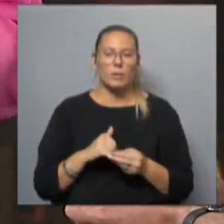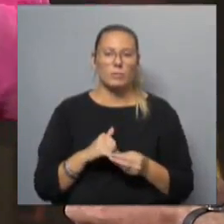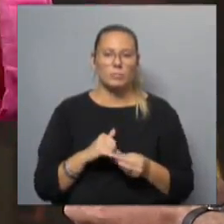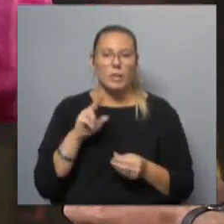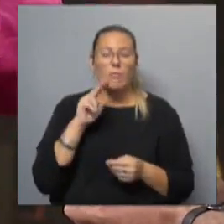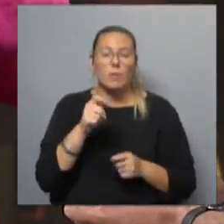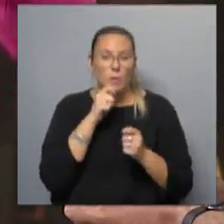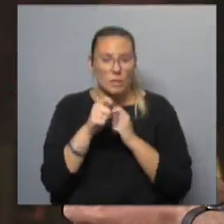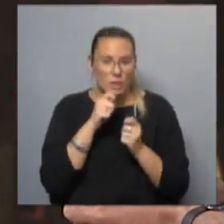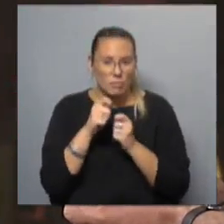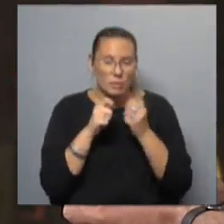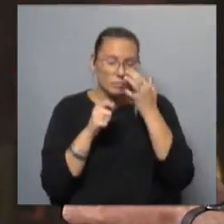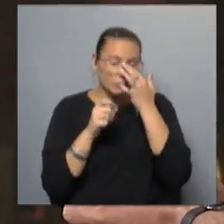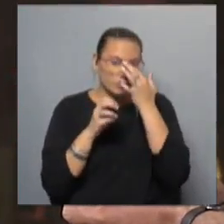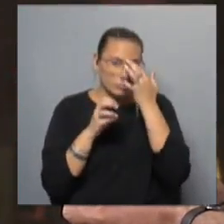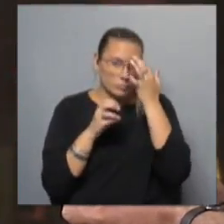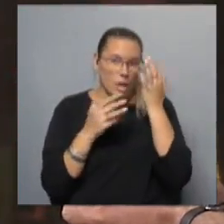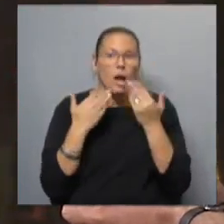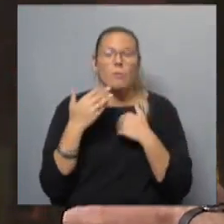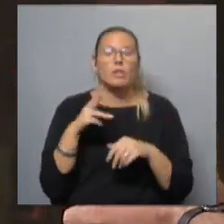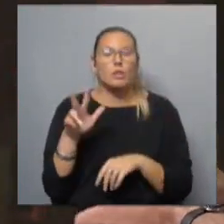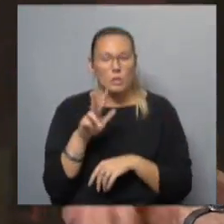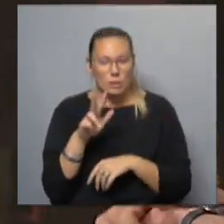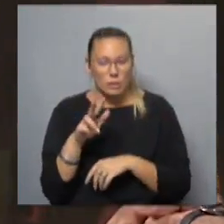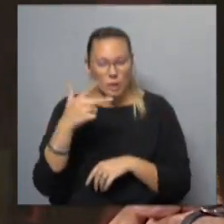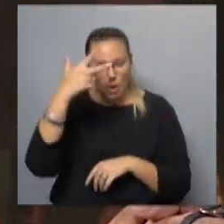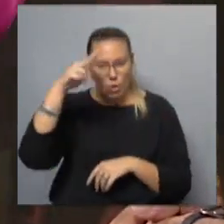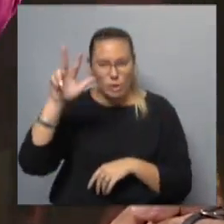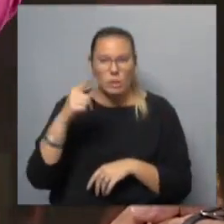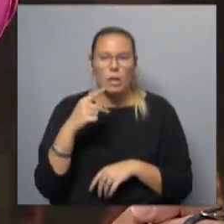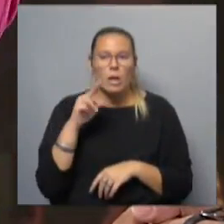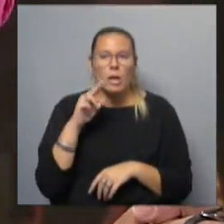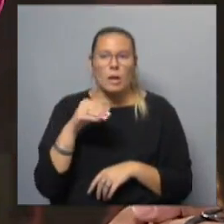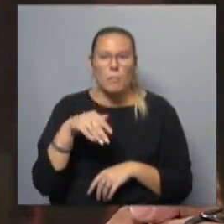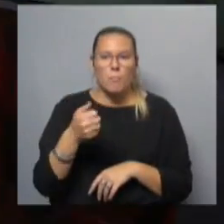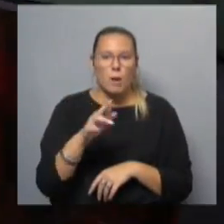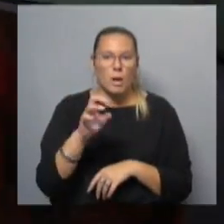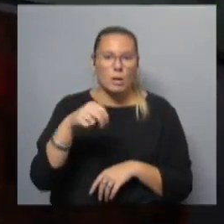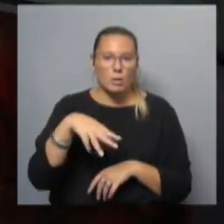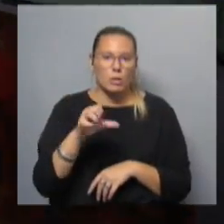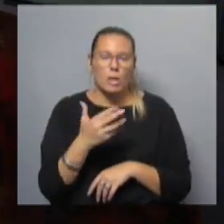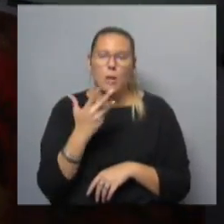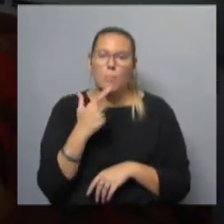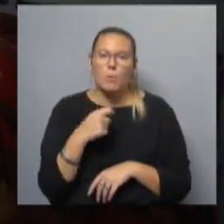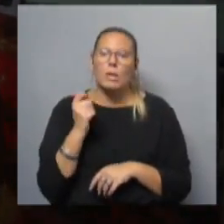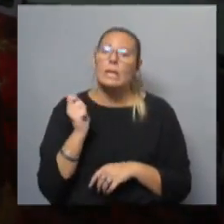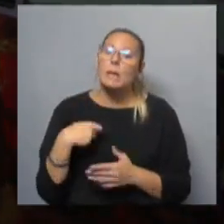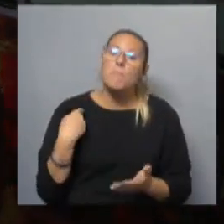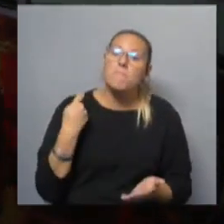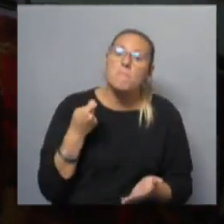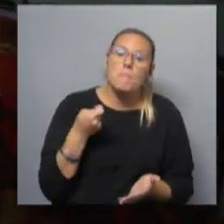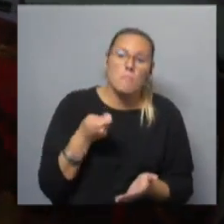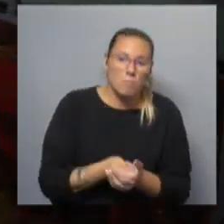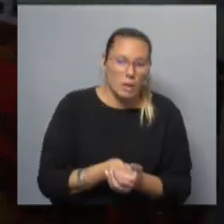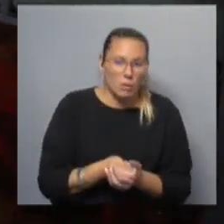Vi una entrevista hablando sobre el tema de los 33 orientales y Marianel Marrone hizo una pregunta que me gustó, que es ¿quién financió